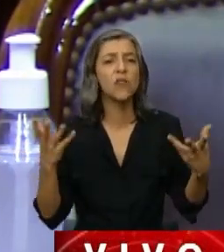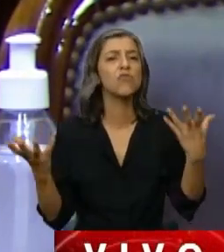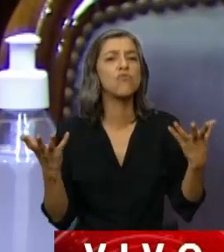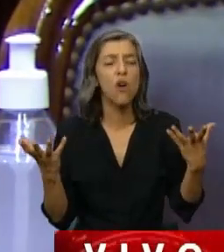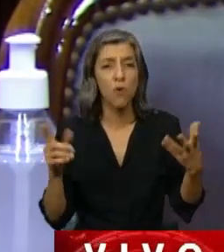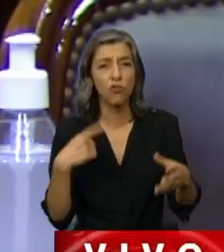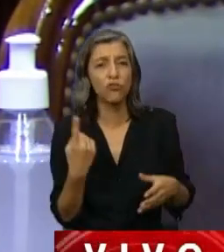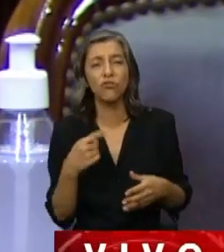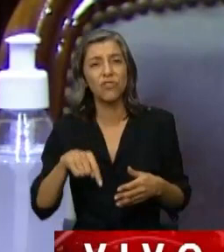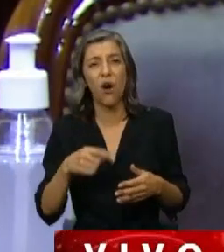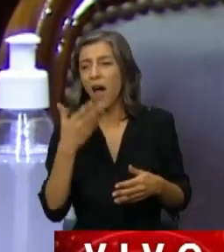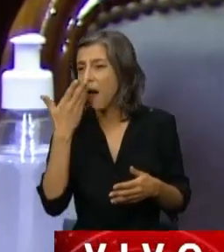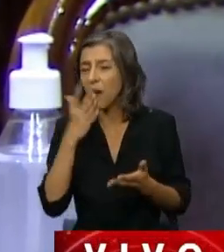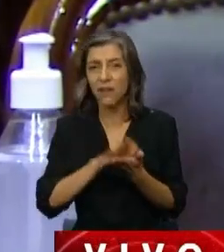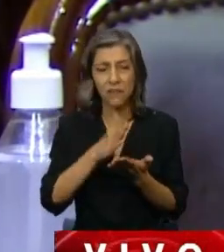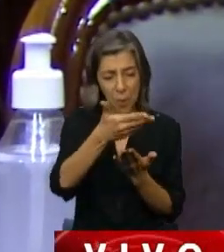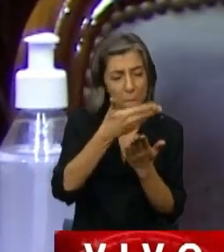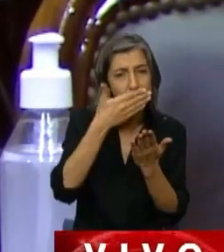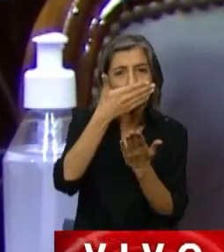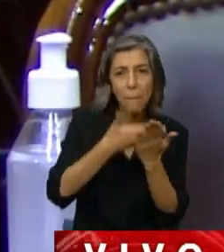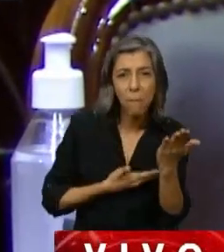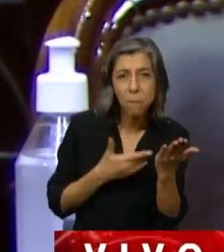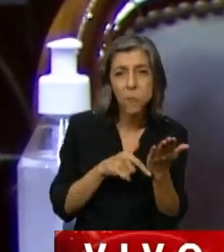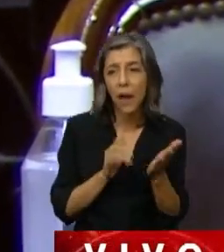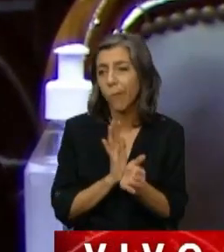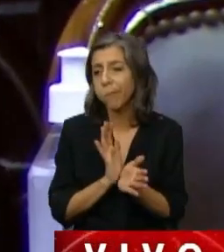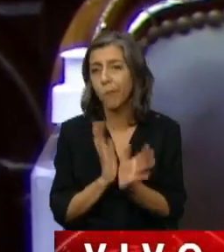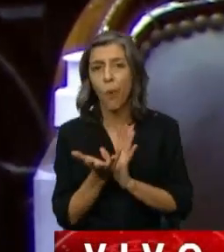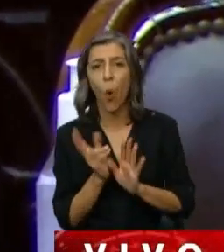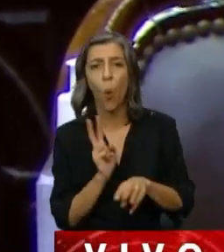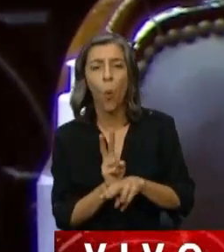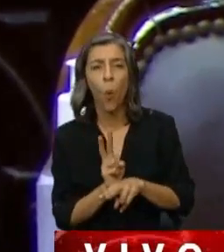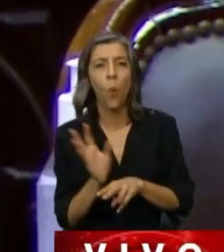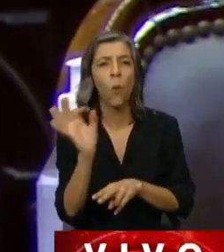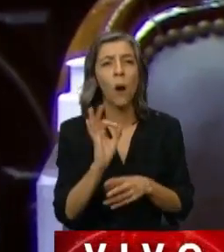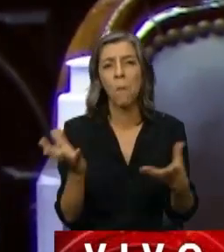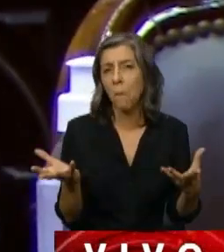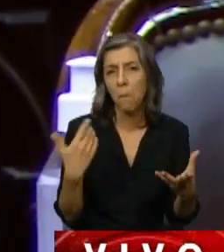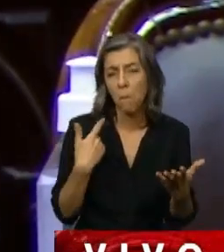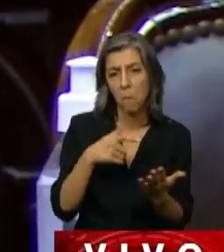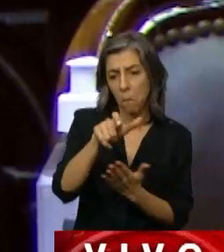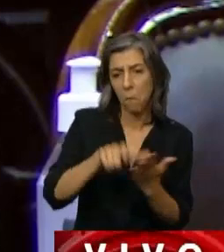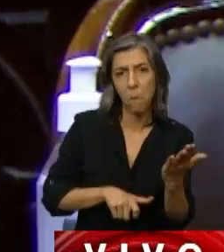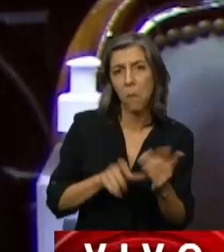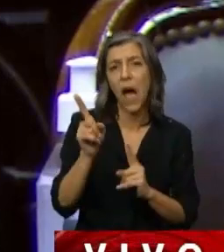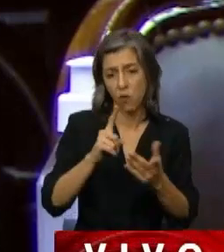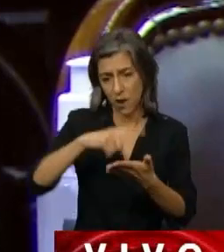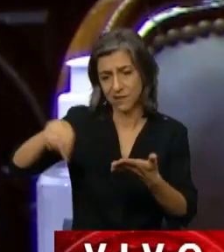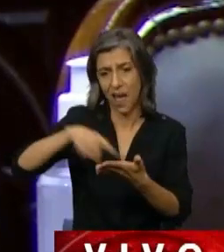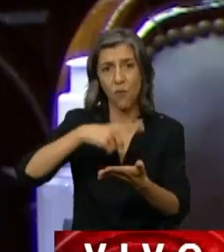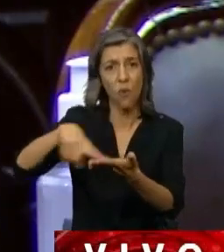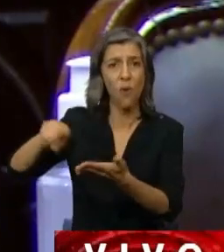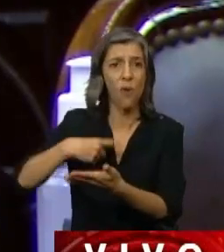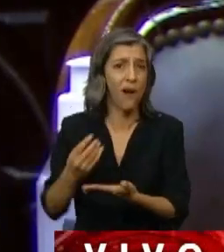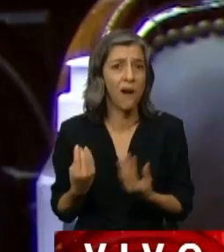llevó a la confusión que hubo una gran cantidad de boletas anuladas porque los facsímiles los llevó la gente y los